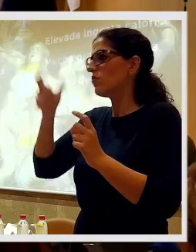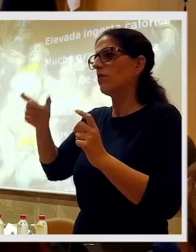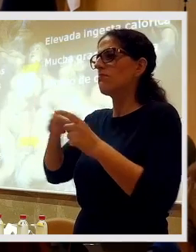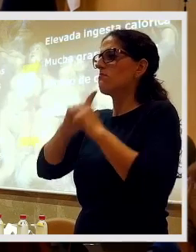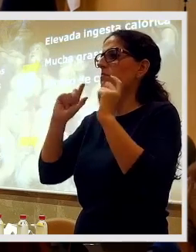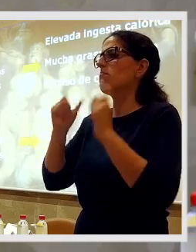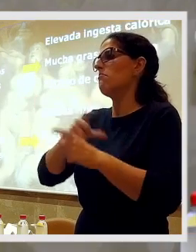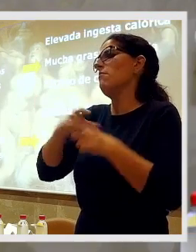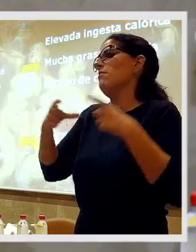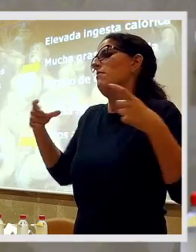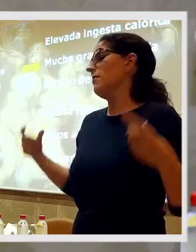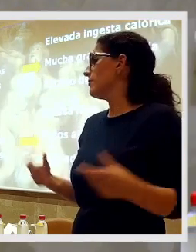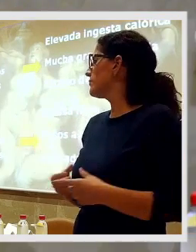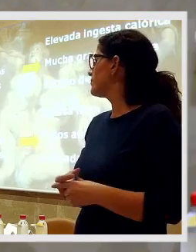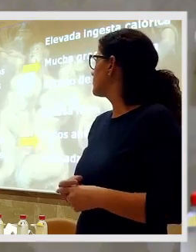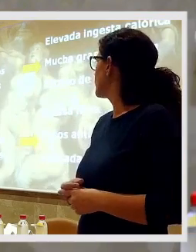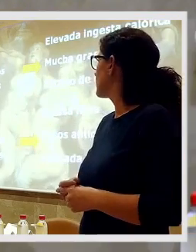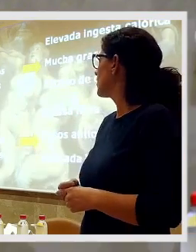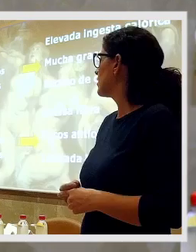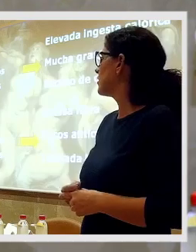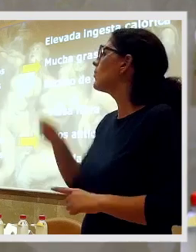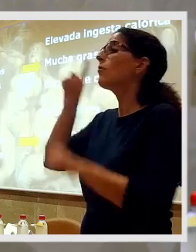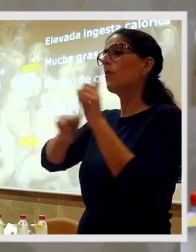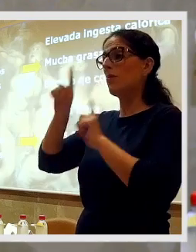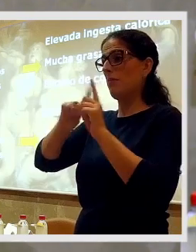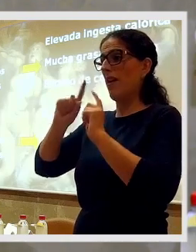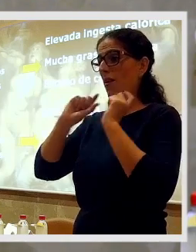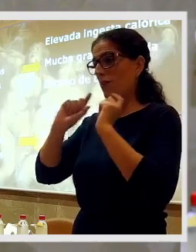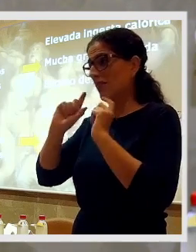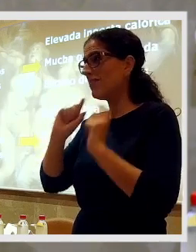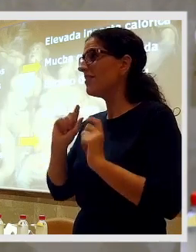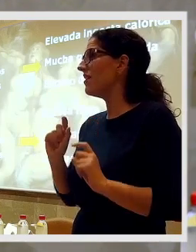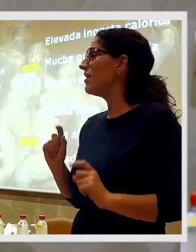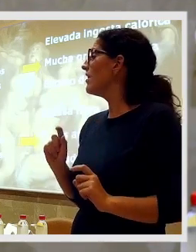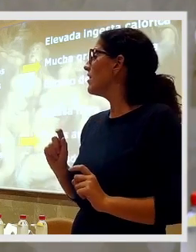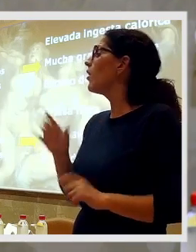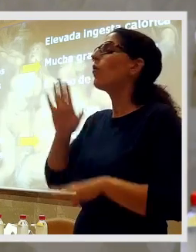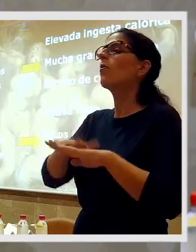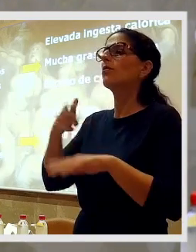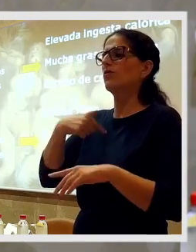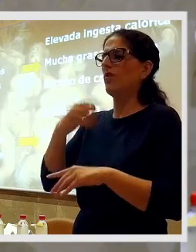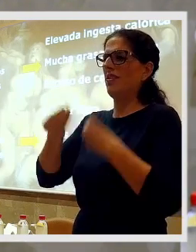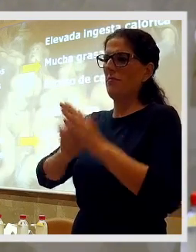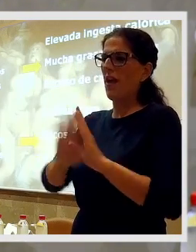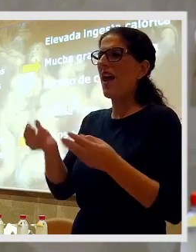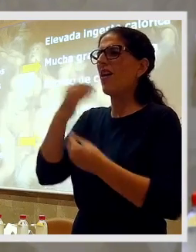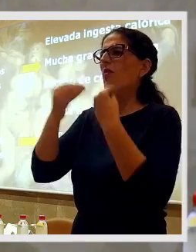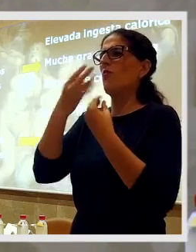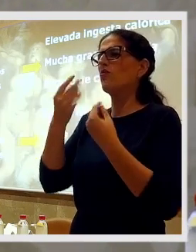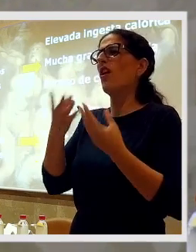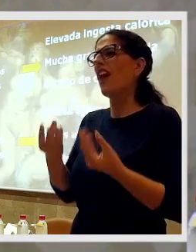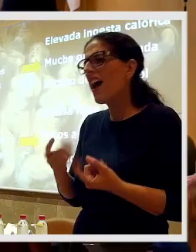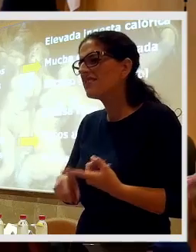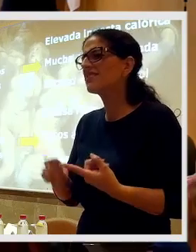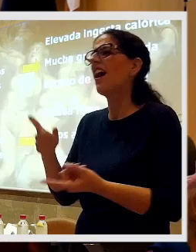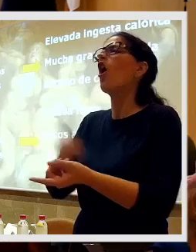síndrome metabólico, como os digo, está producido fundamentalmente por nuestras costumbres: exceso de calorías, exceso de